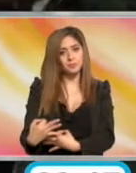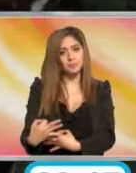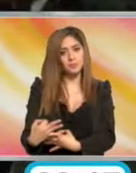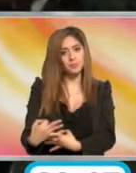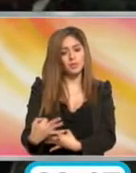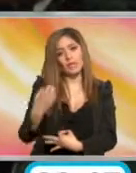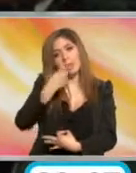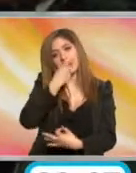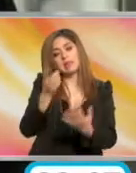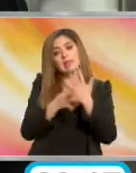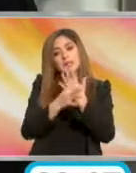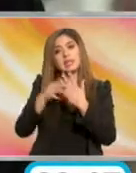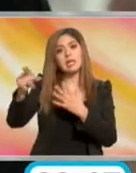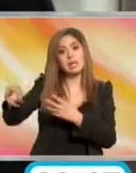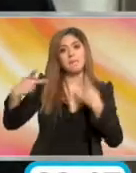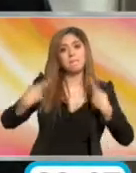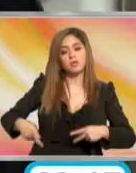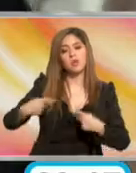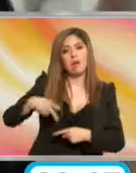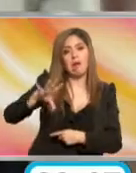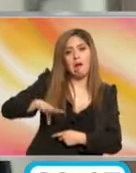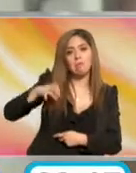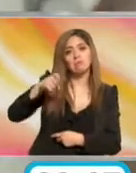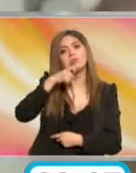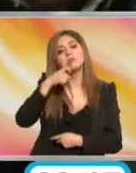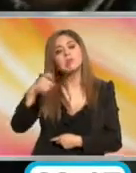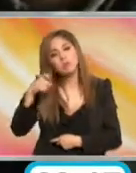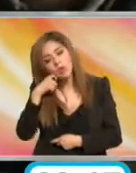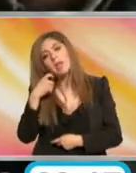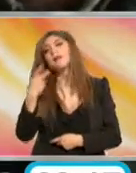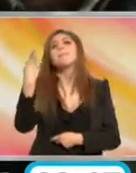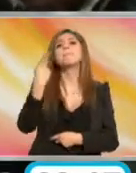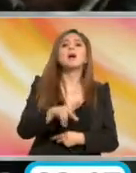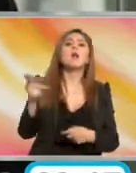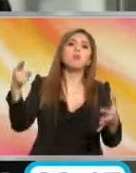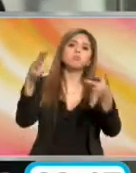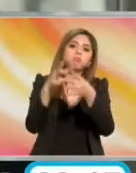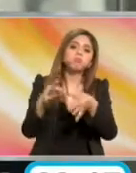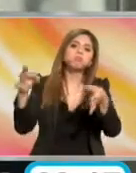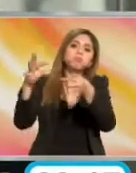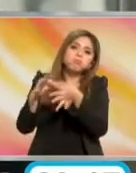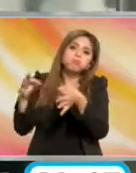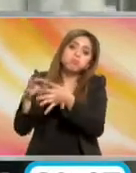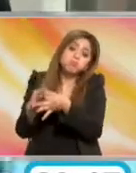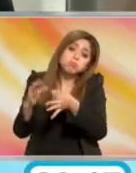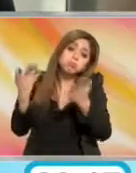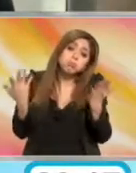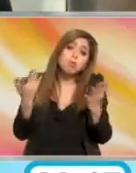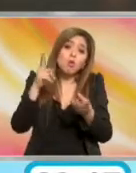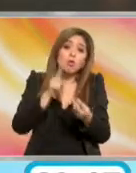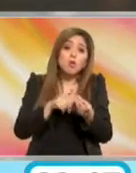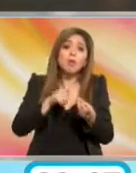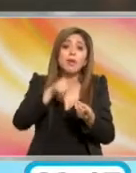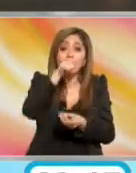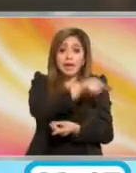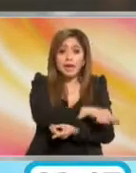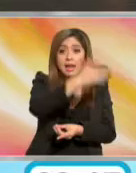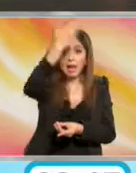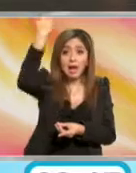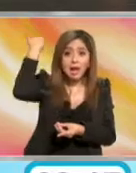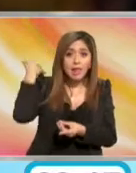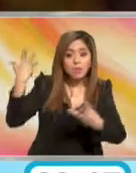de abuso sexual, pero sí tiene un caso ahí que se ha platicado mucho, que además ya se resolvió en donde él estuvo involucrado